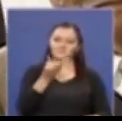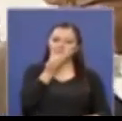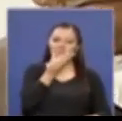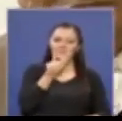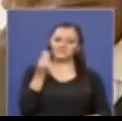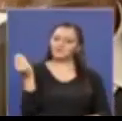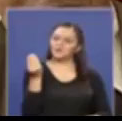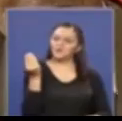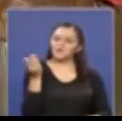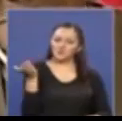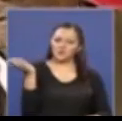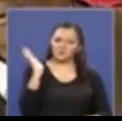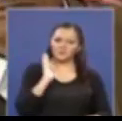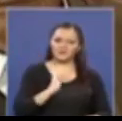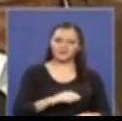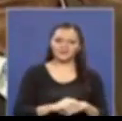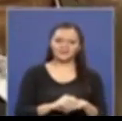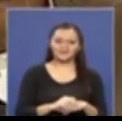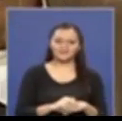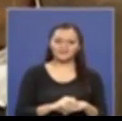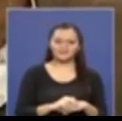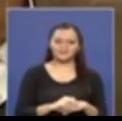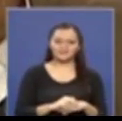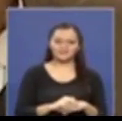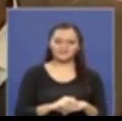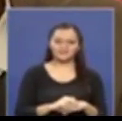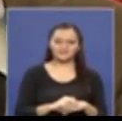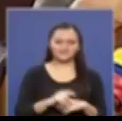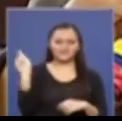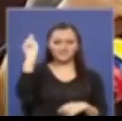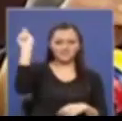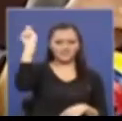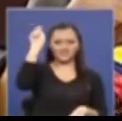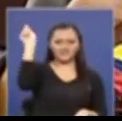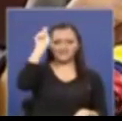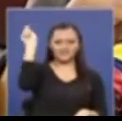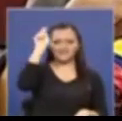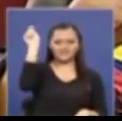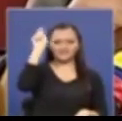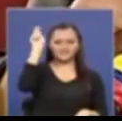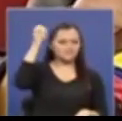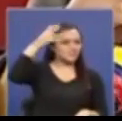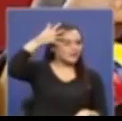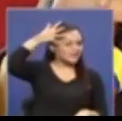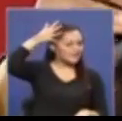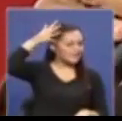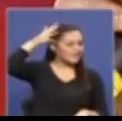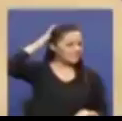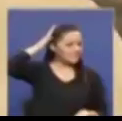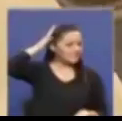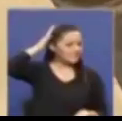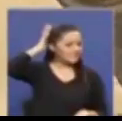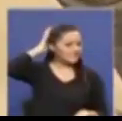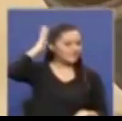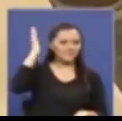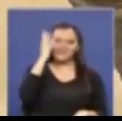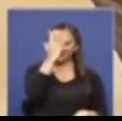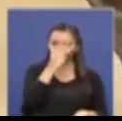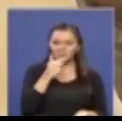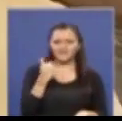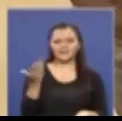guapísima, jovencita acá. La compañera que está, la señora que está alzando la banderita. Ahí de pelo blanco, guapísima.